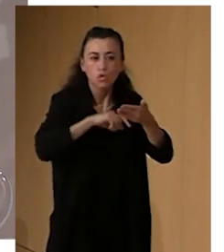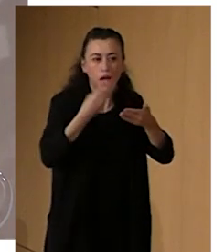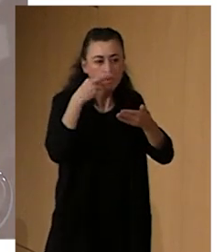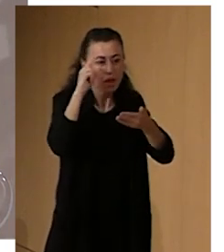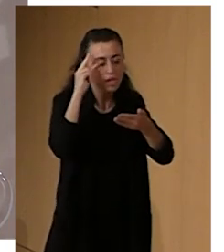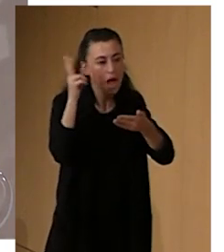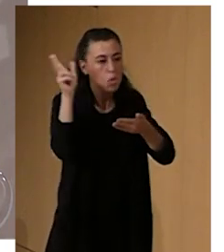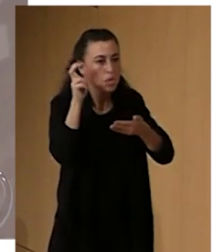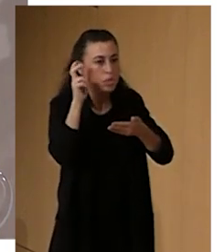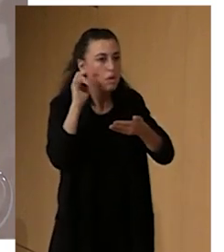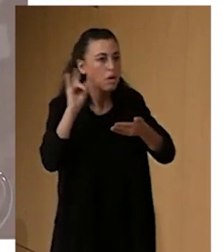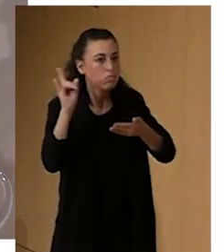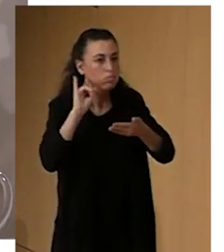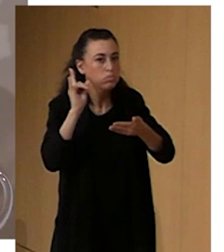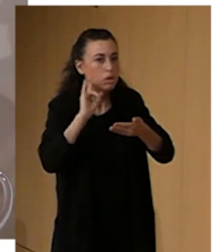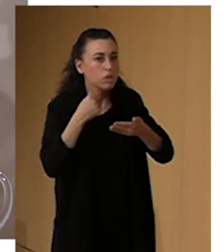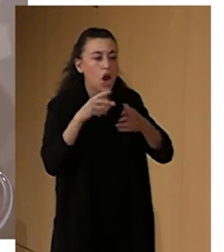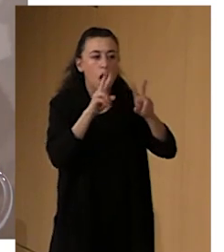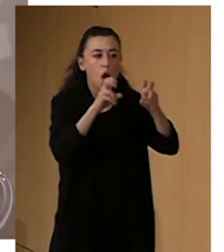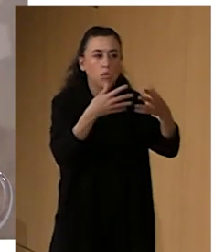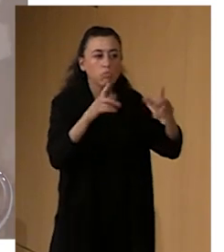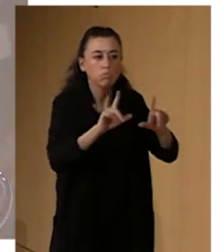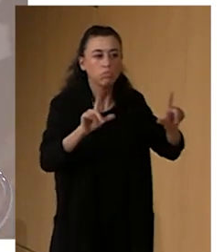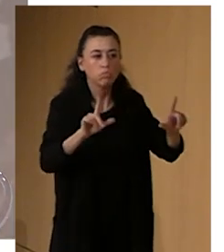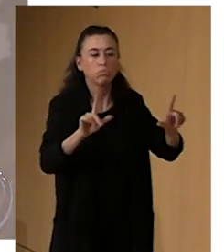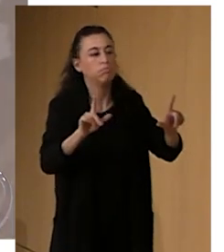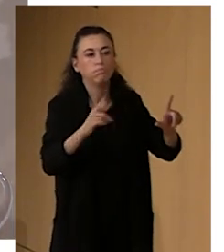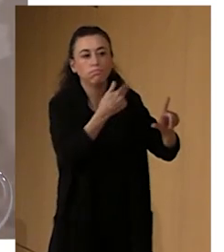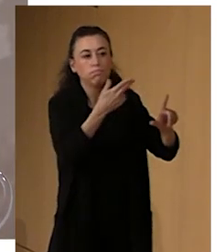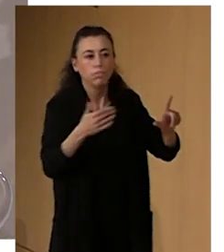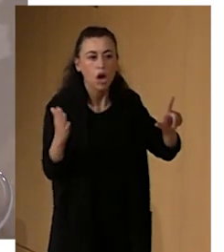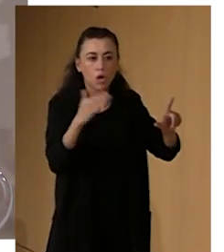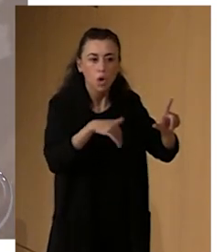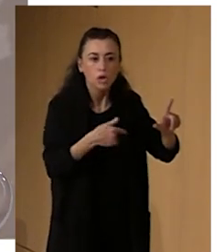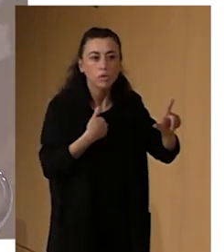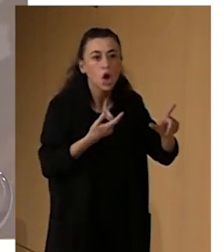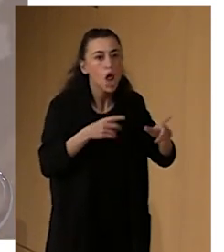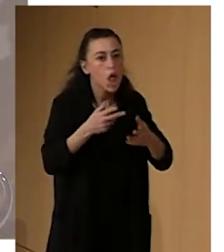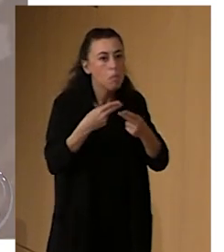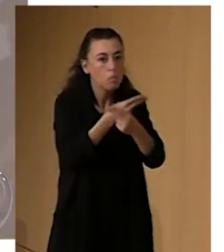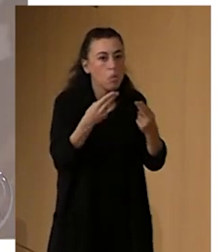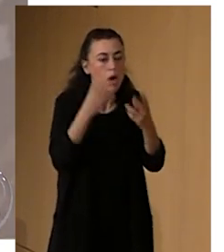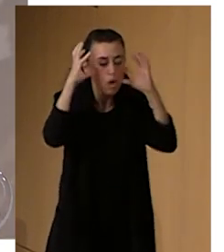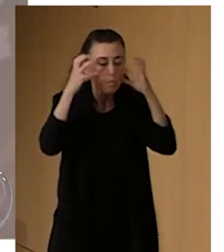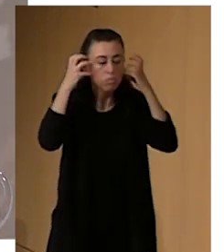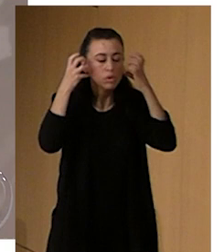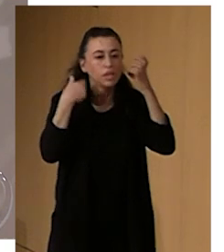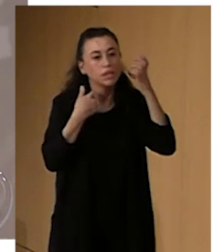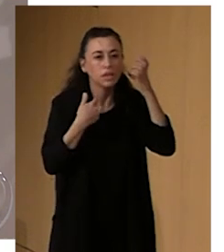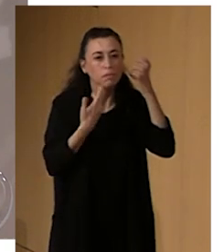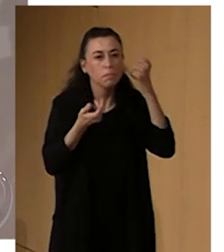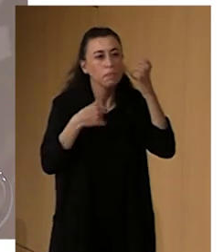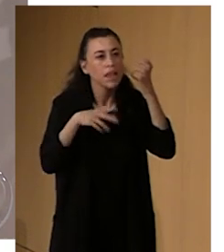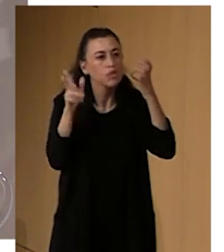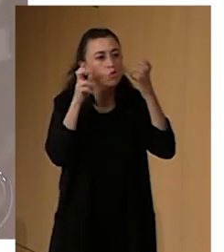en la que la obra no estaba pero el público se ponía unos iculares y escuchaba picaso mientras la la dibujaba no